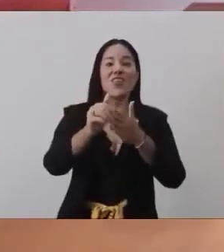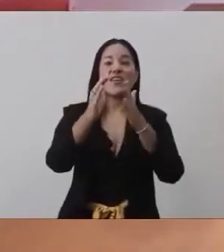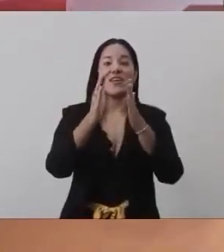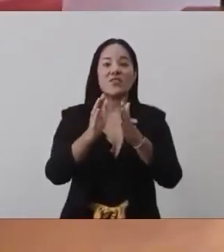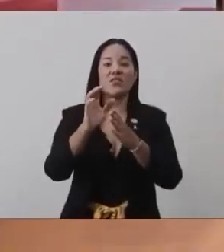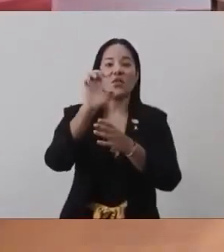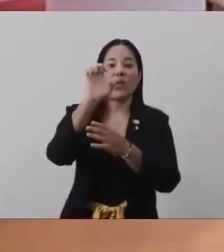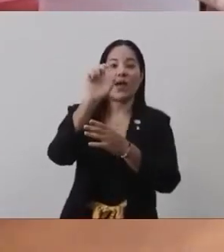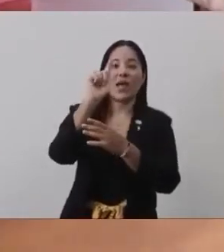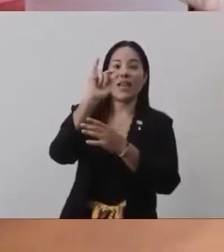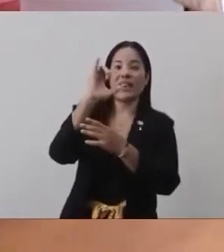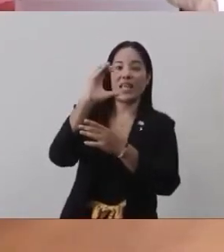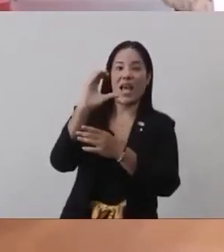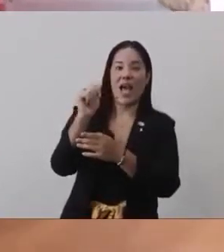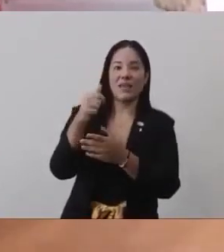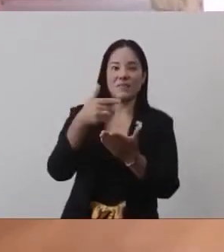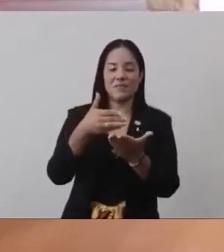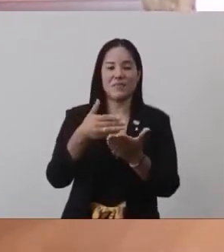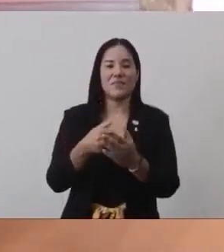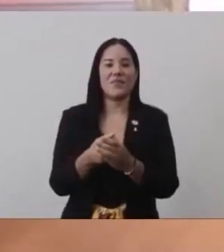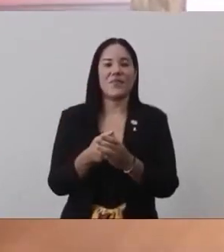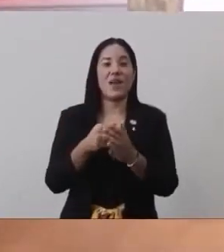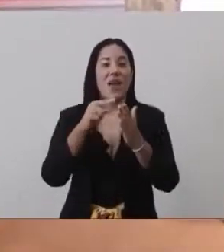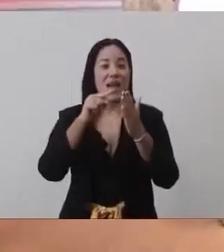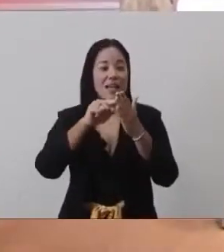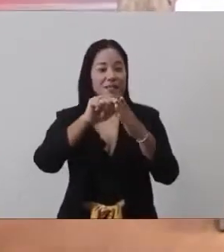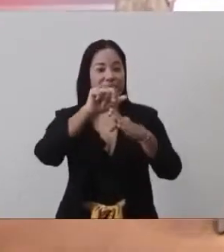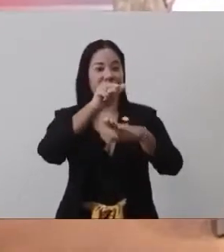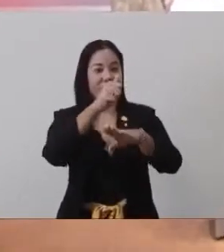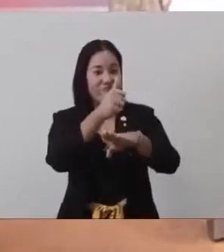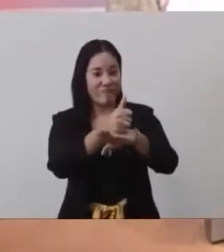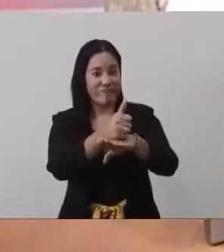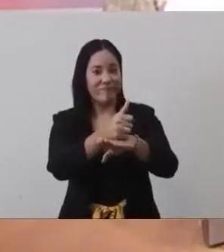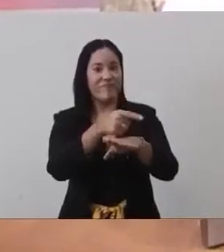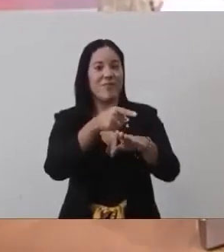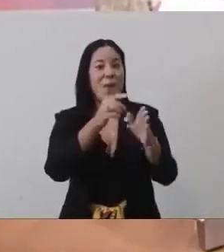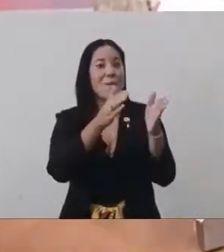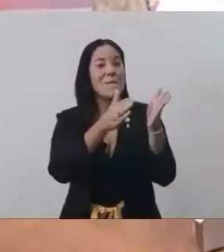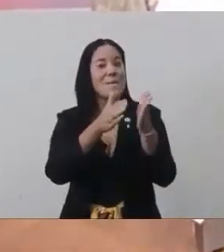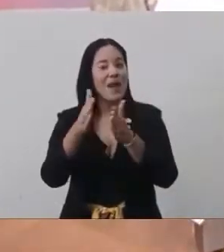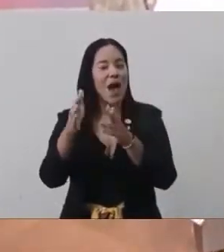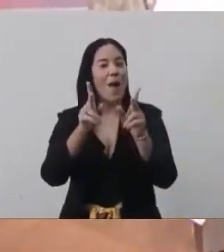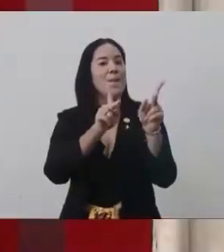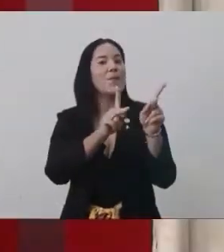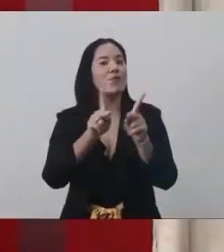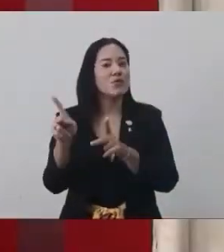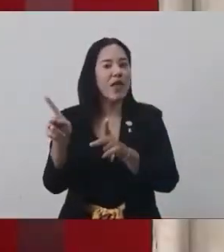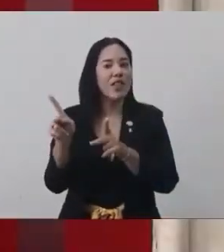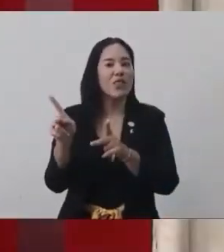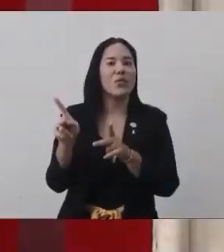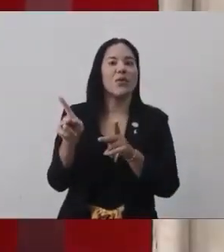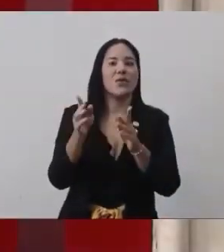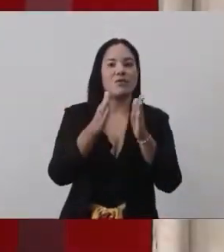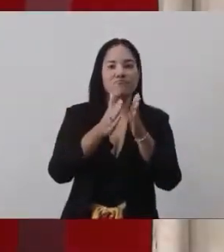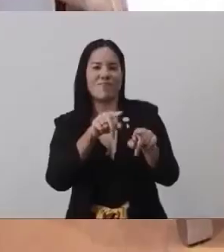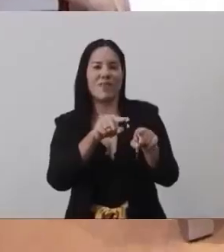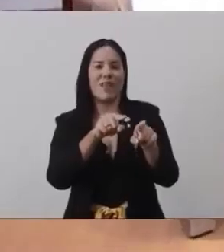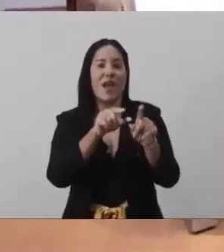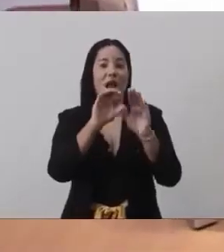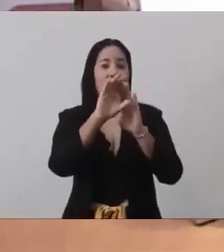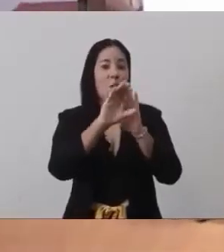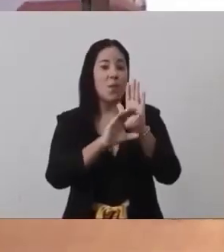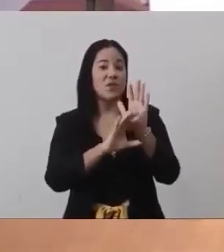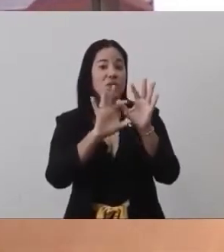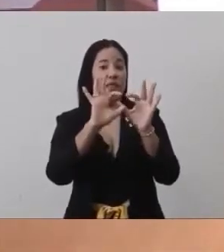Integridad Gubernamental. Mira, la entidad, el plan, el proyecto de crear comisiones de